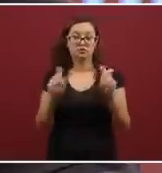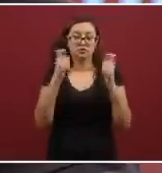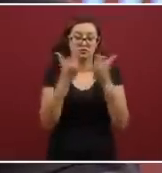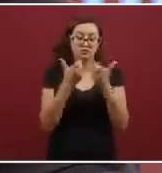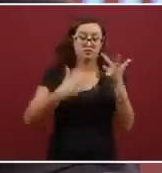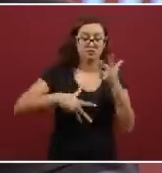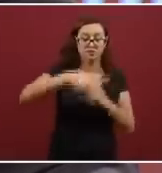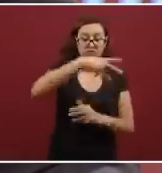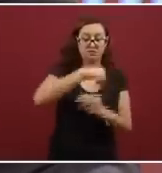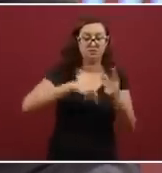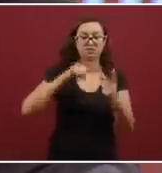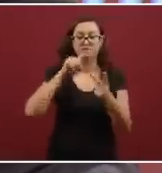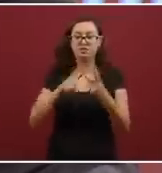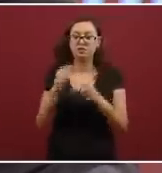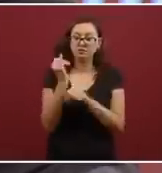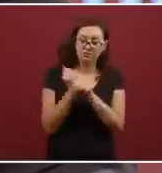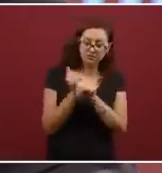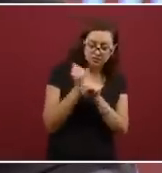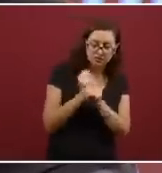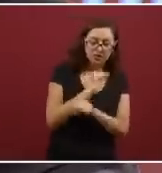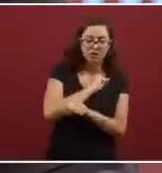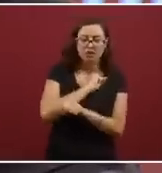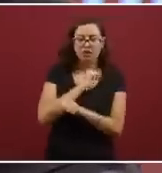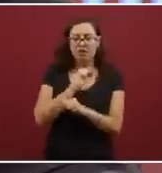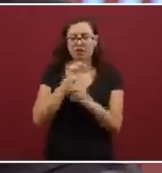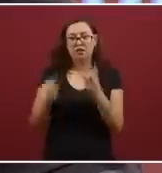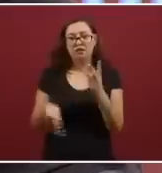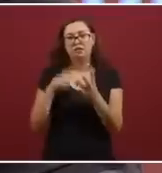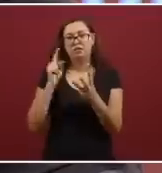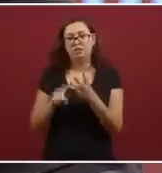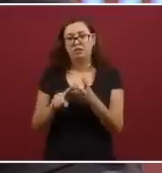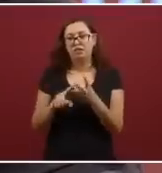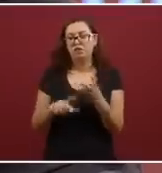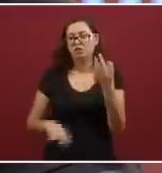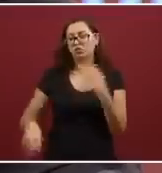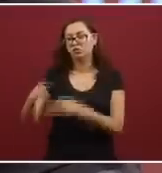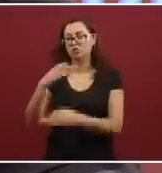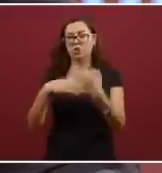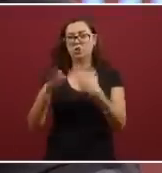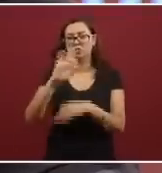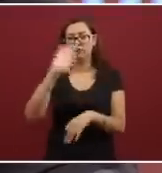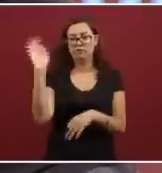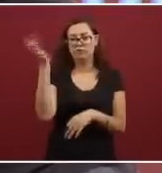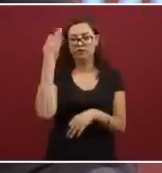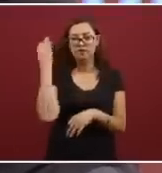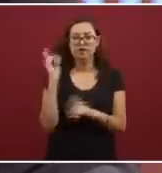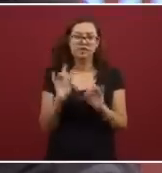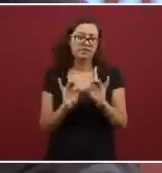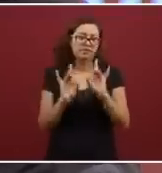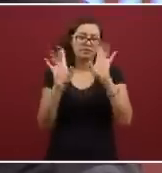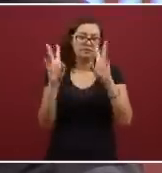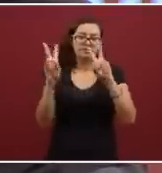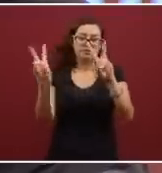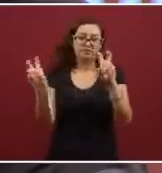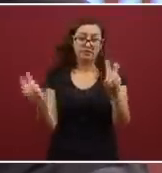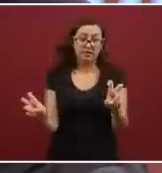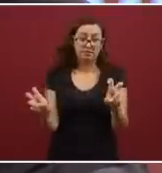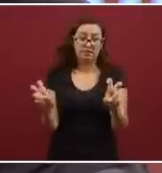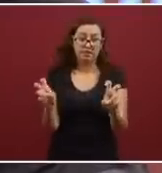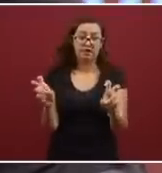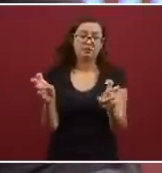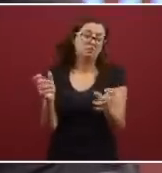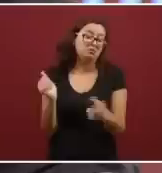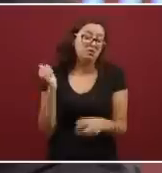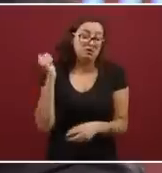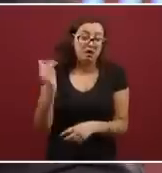de investigación de delitos y todas las áreas del gobierno federal que de un modo u otro tienen